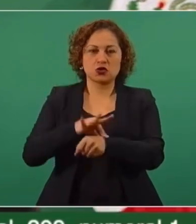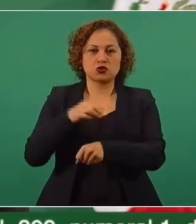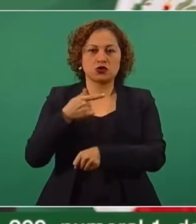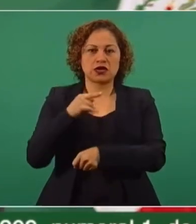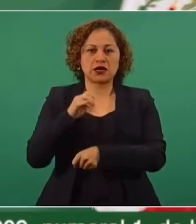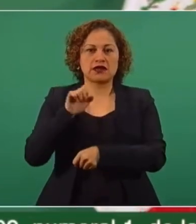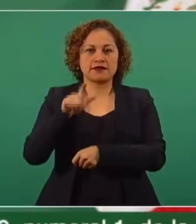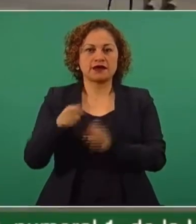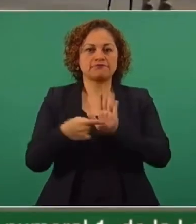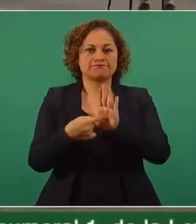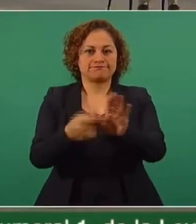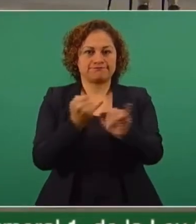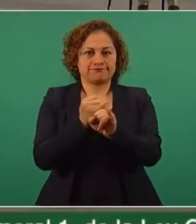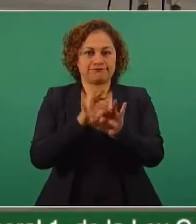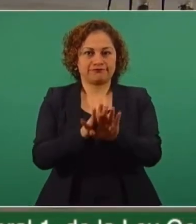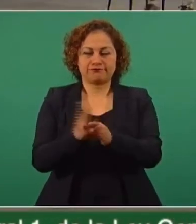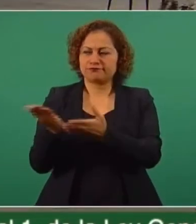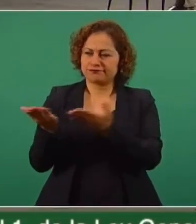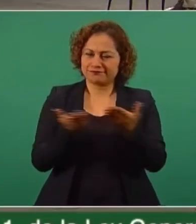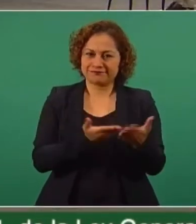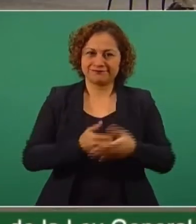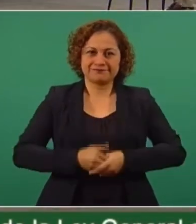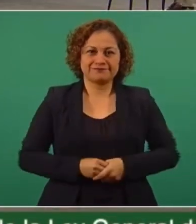López-Gatell. Adelante.